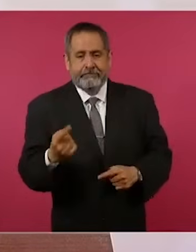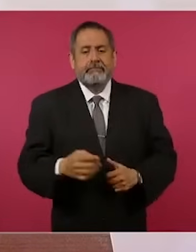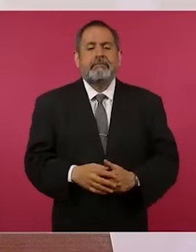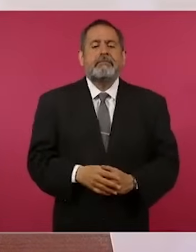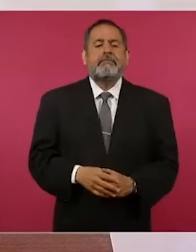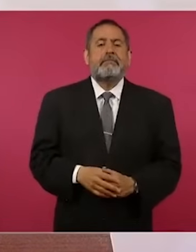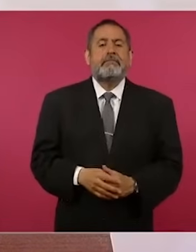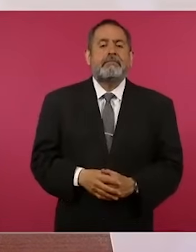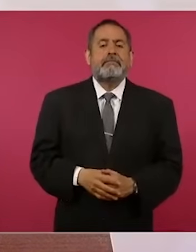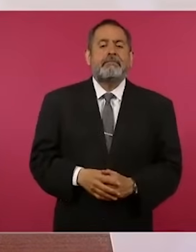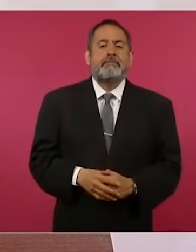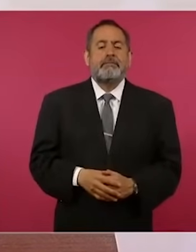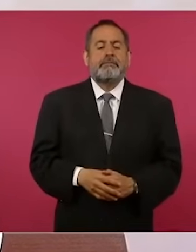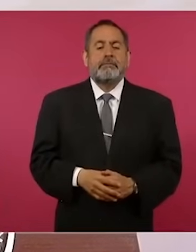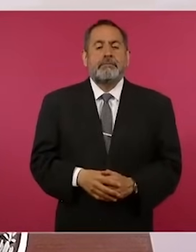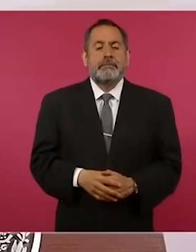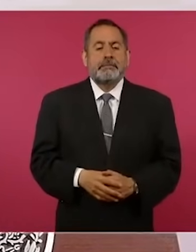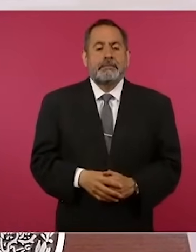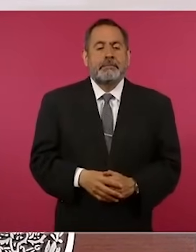además de